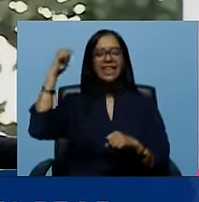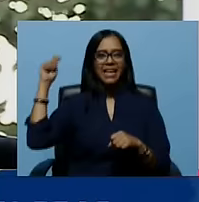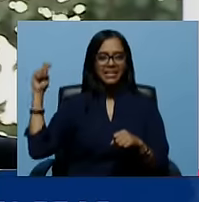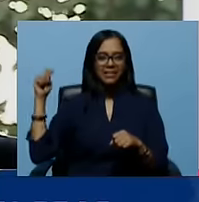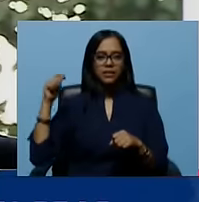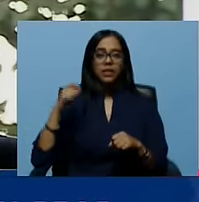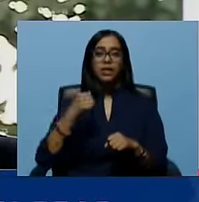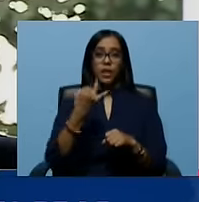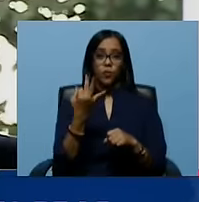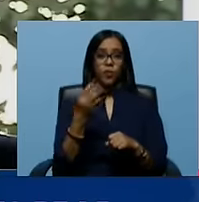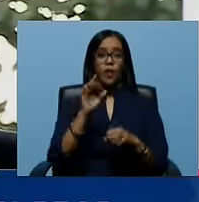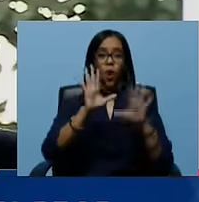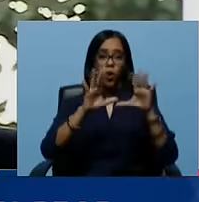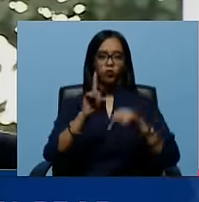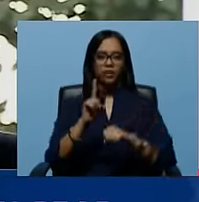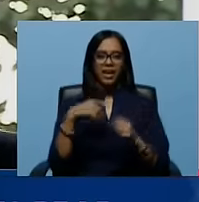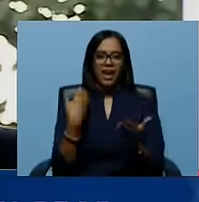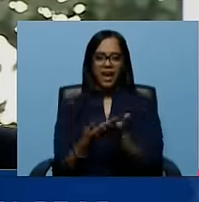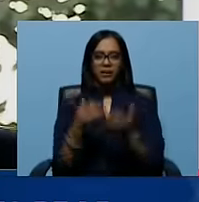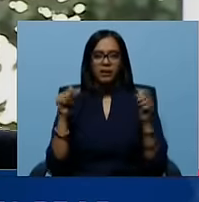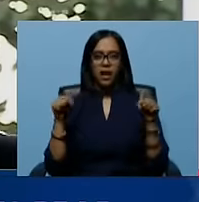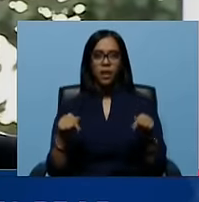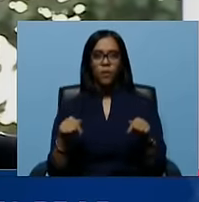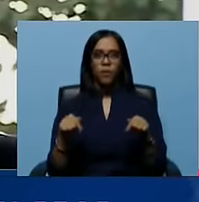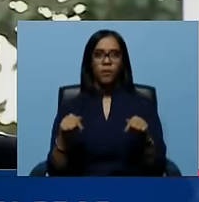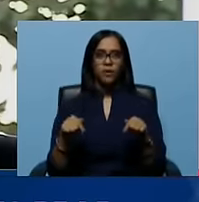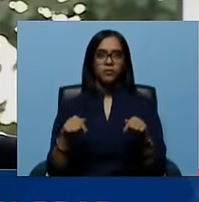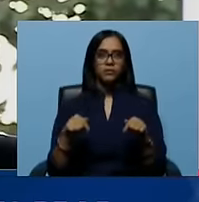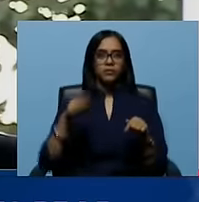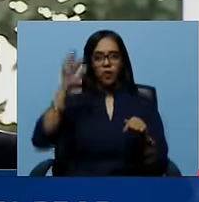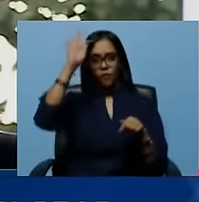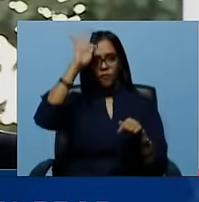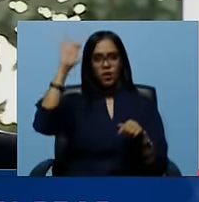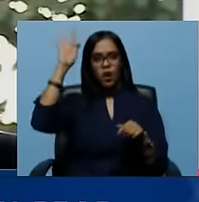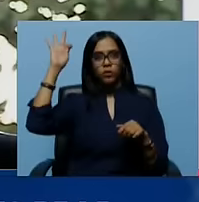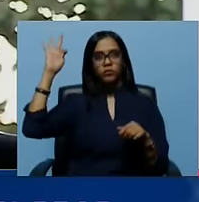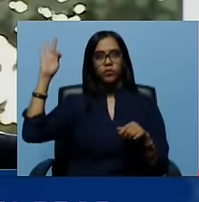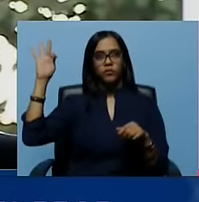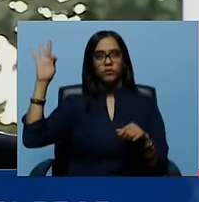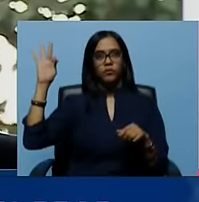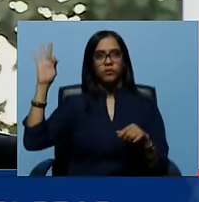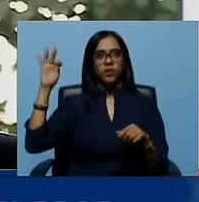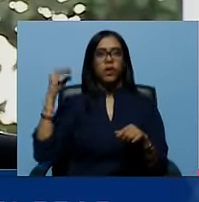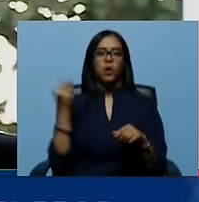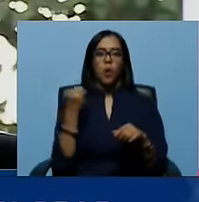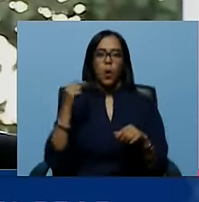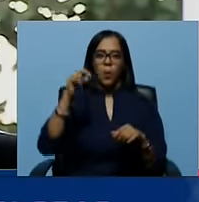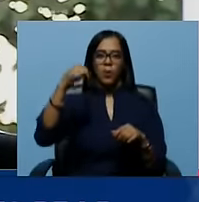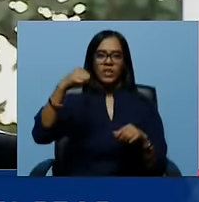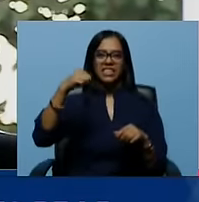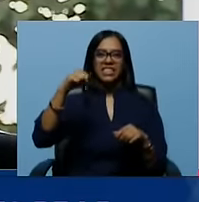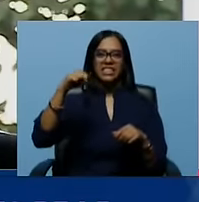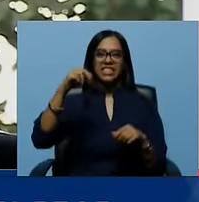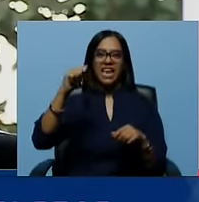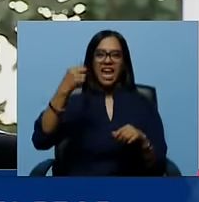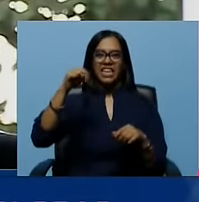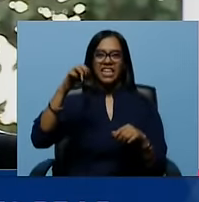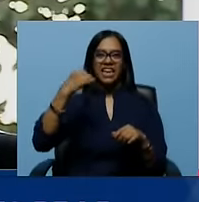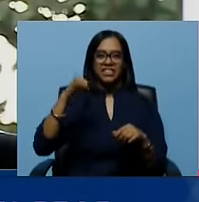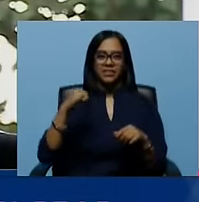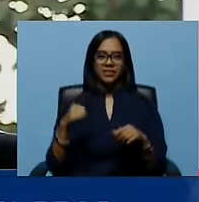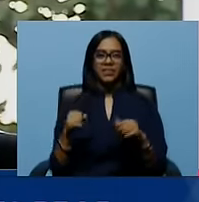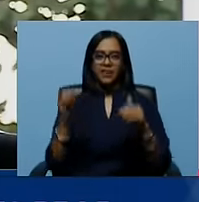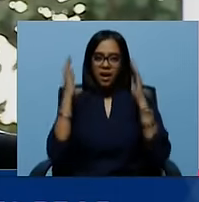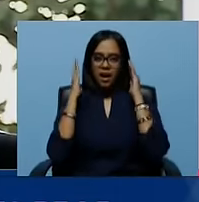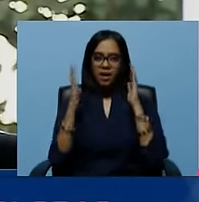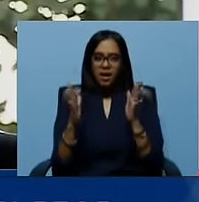11 era, hasta ahora los filósofos como Ñáñez se han dedicado